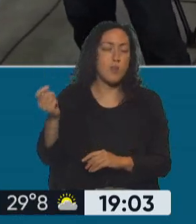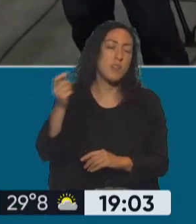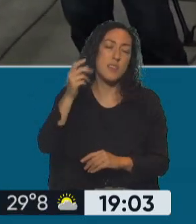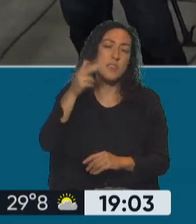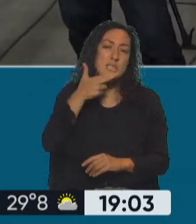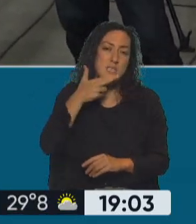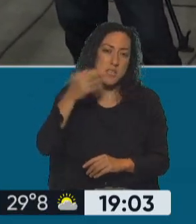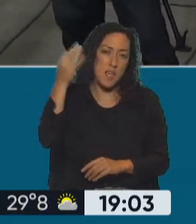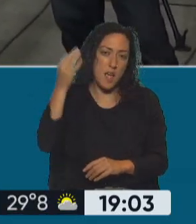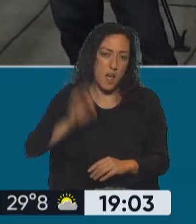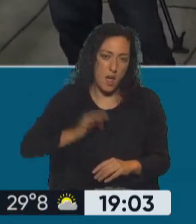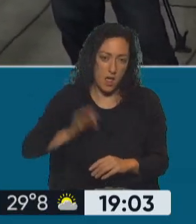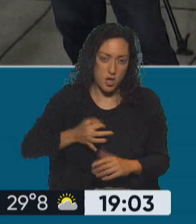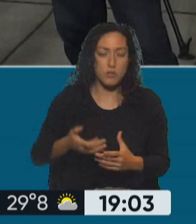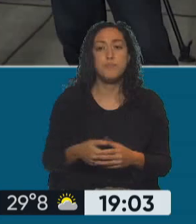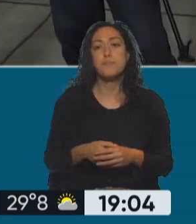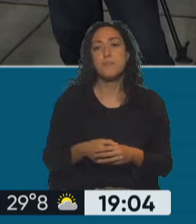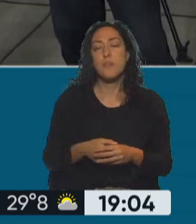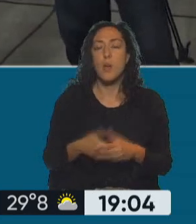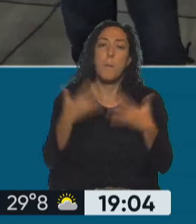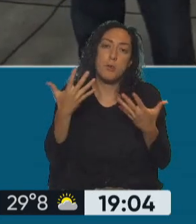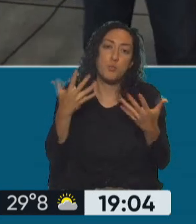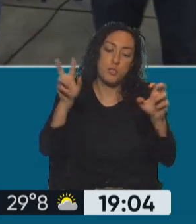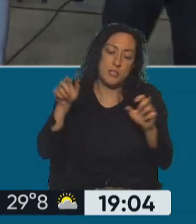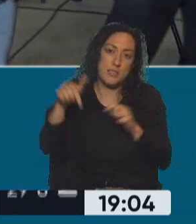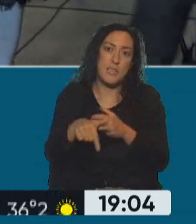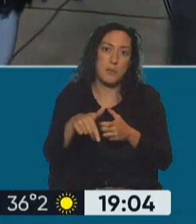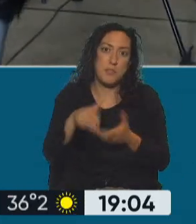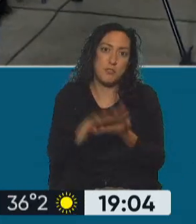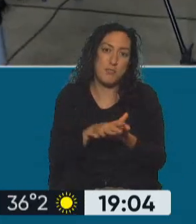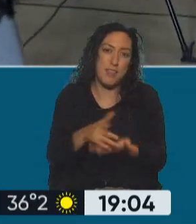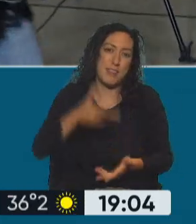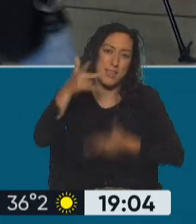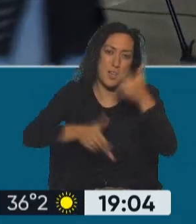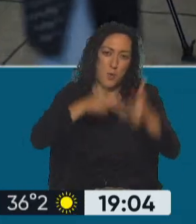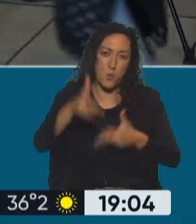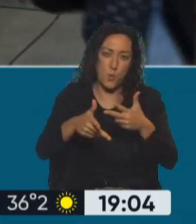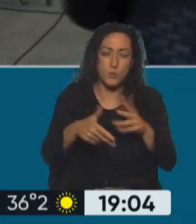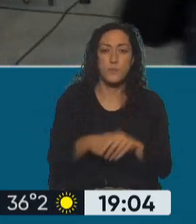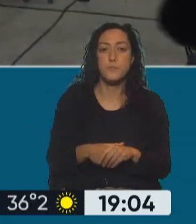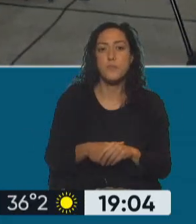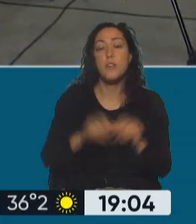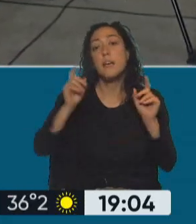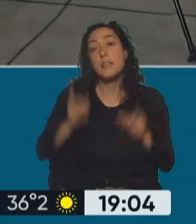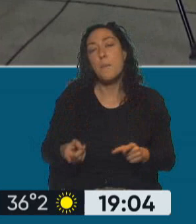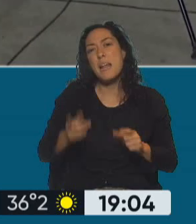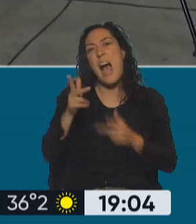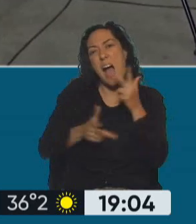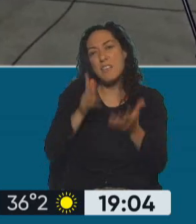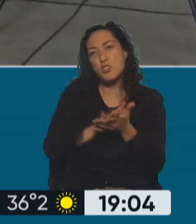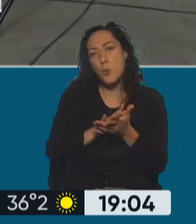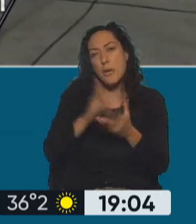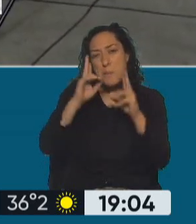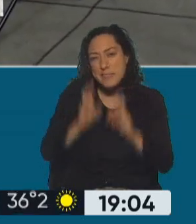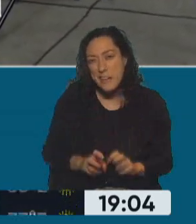en el contenido del discurso de la vicepresidenta, si va a ser alusión directa a su situación judicial, a la